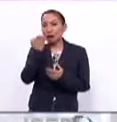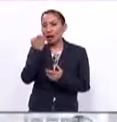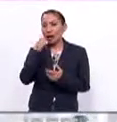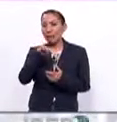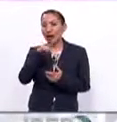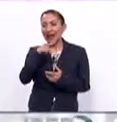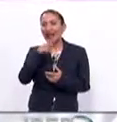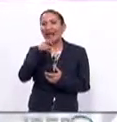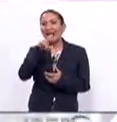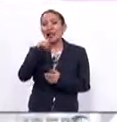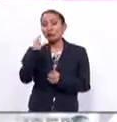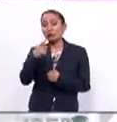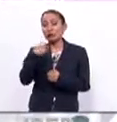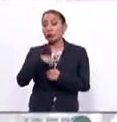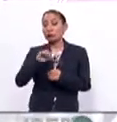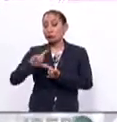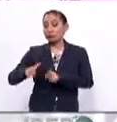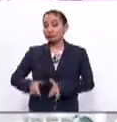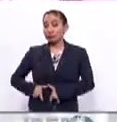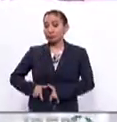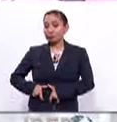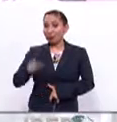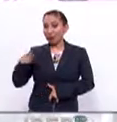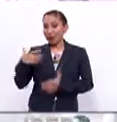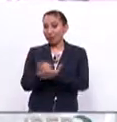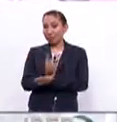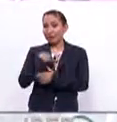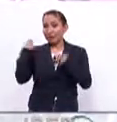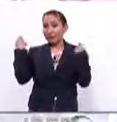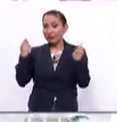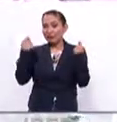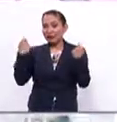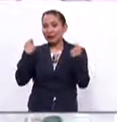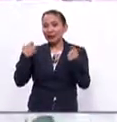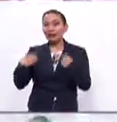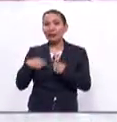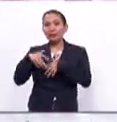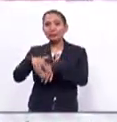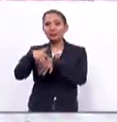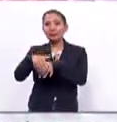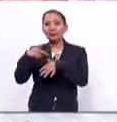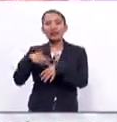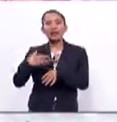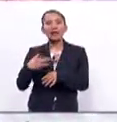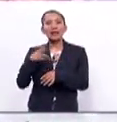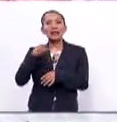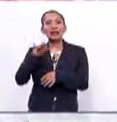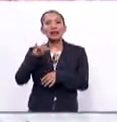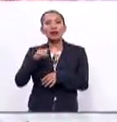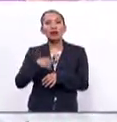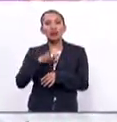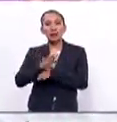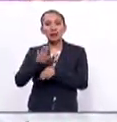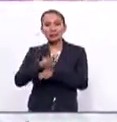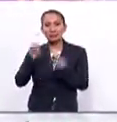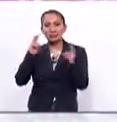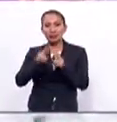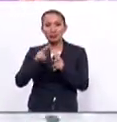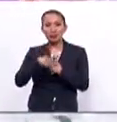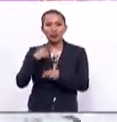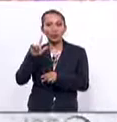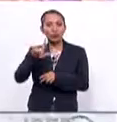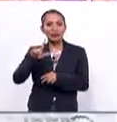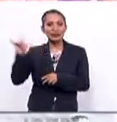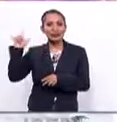Samba Mangueira, que obtuvo su 20º título como ganador del desfile del Festival de Río de Janeiro en Brasil. Hasta luego, nos